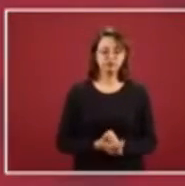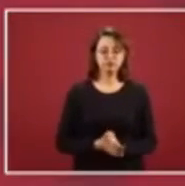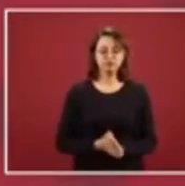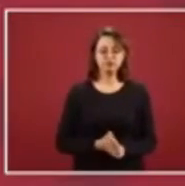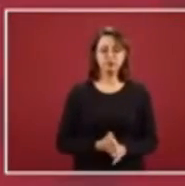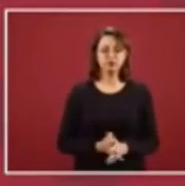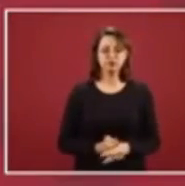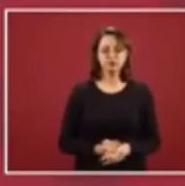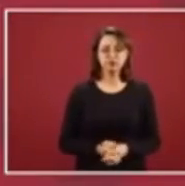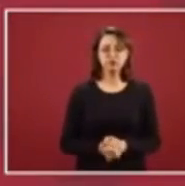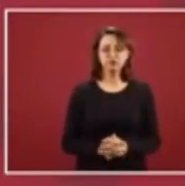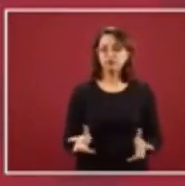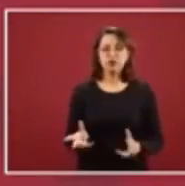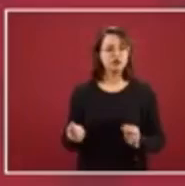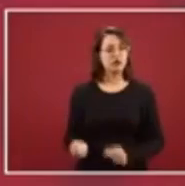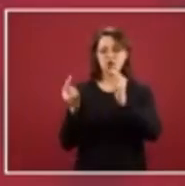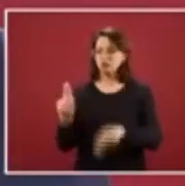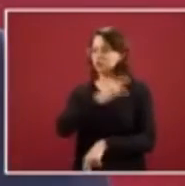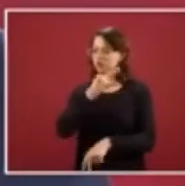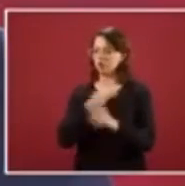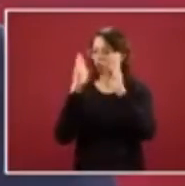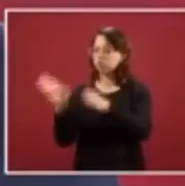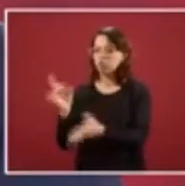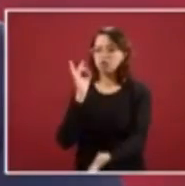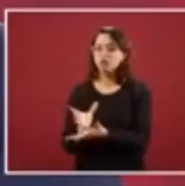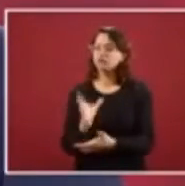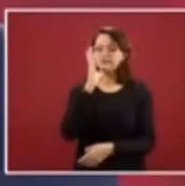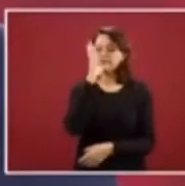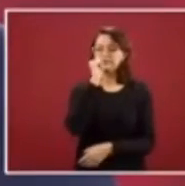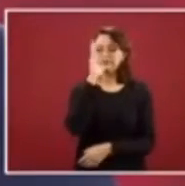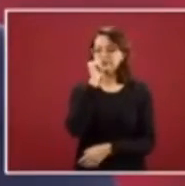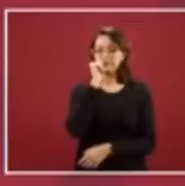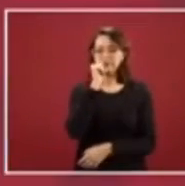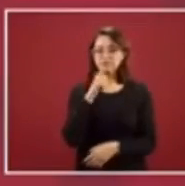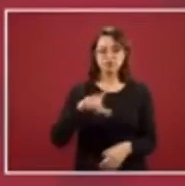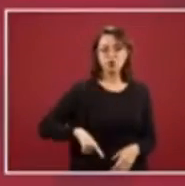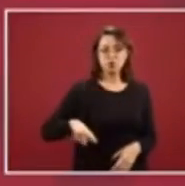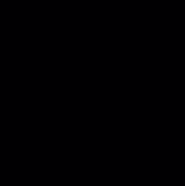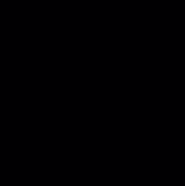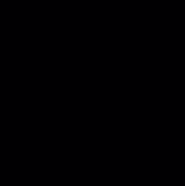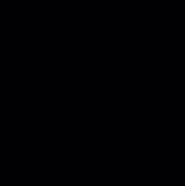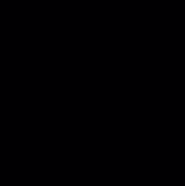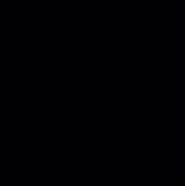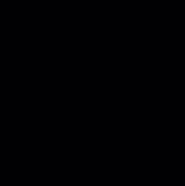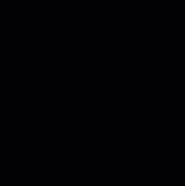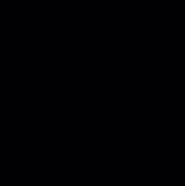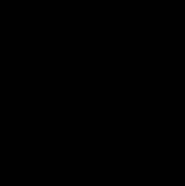solo al mercado y buscar diluir al Estado.